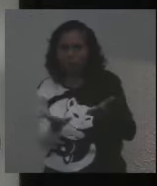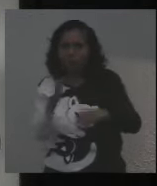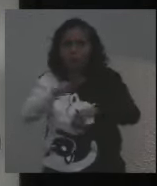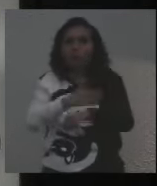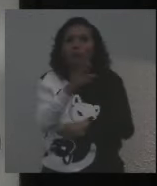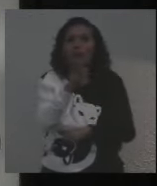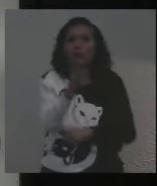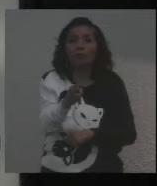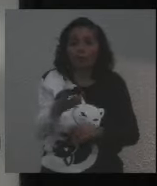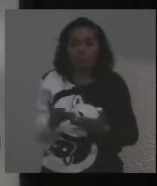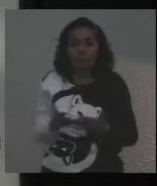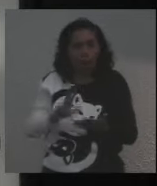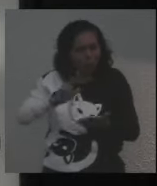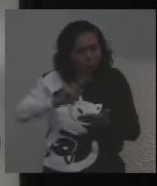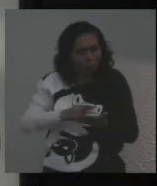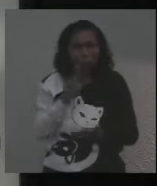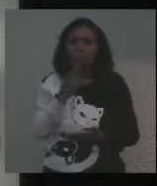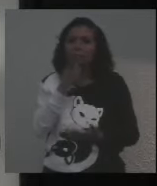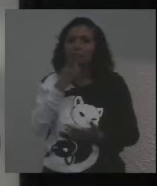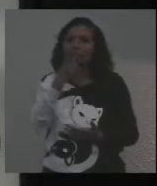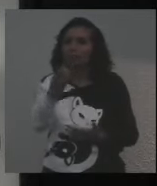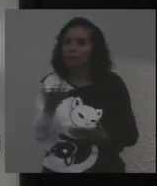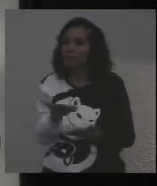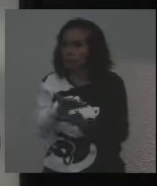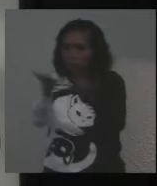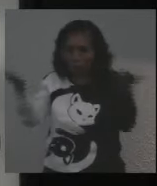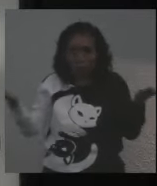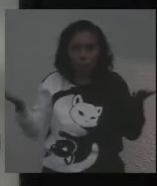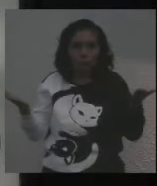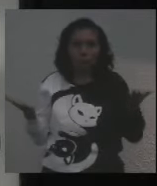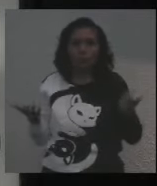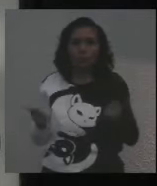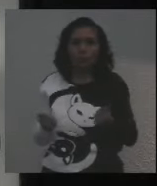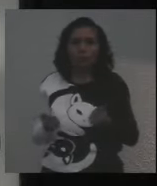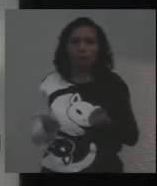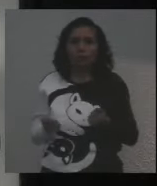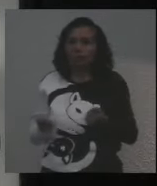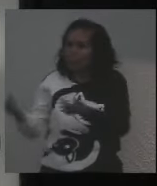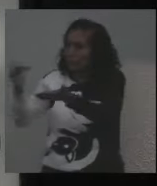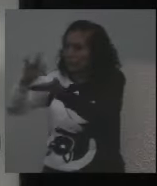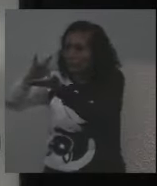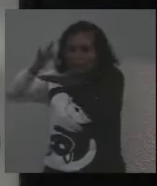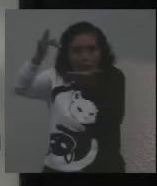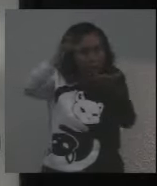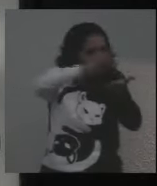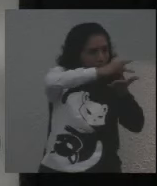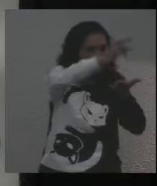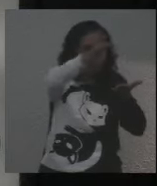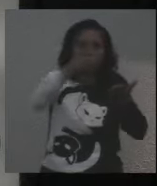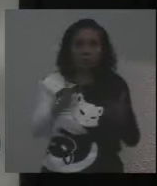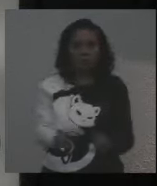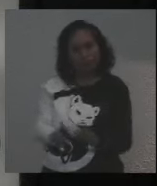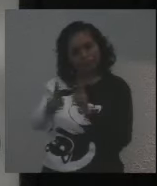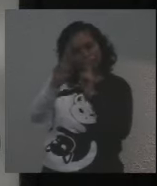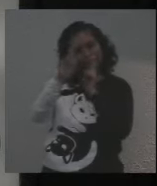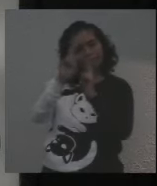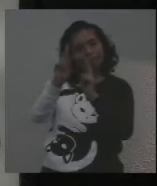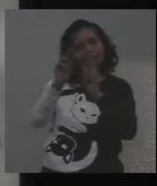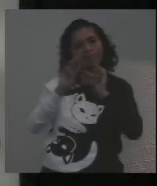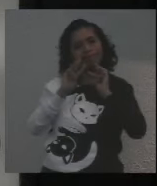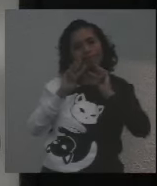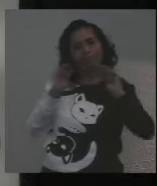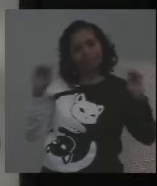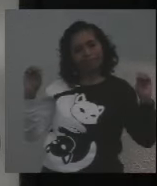eso una vez más quiero reiterarles nuestro mayor agradecimiento y toda nuestra admiración y